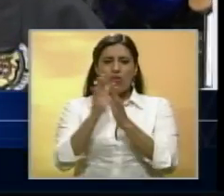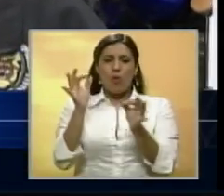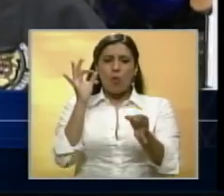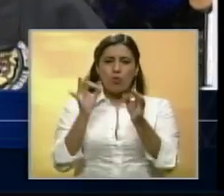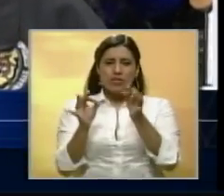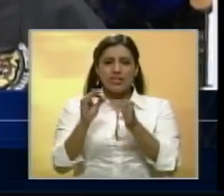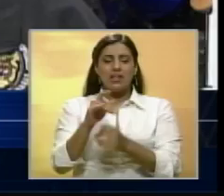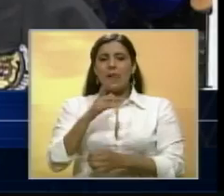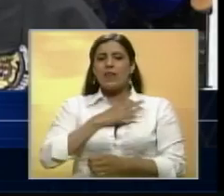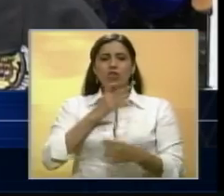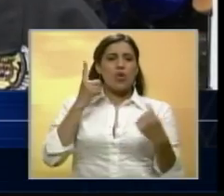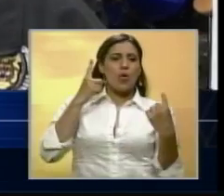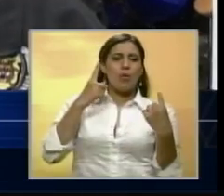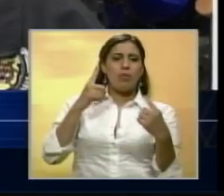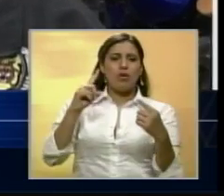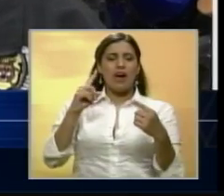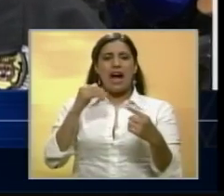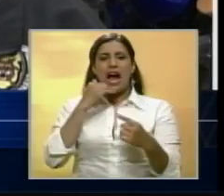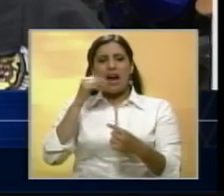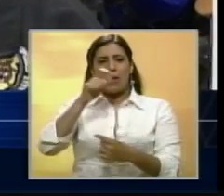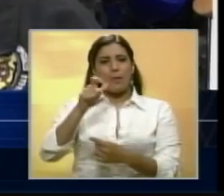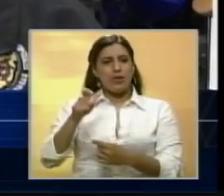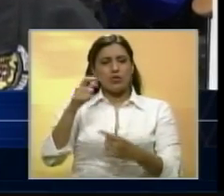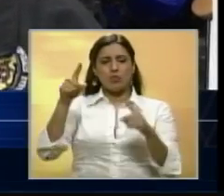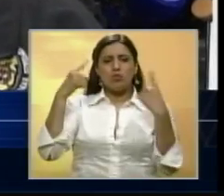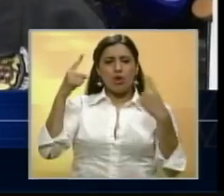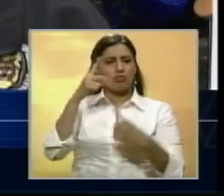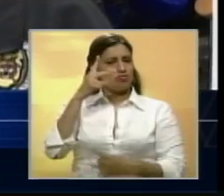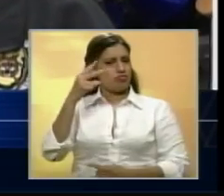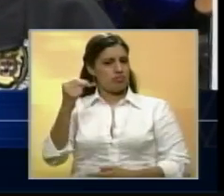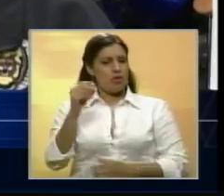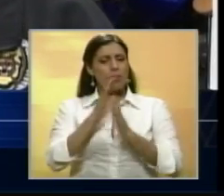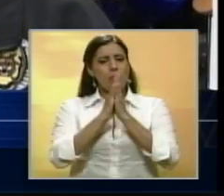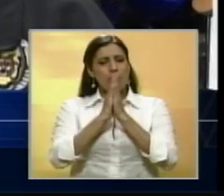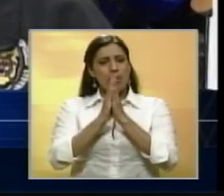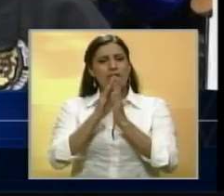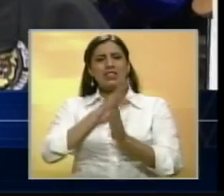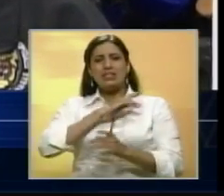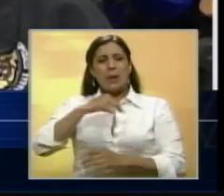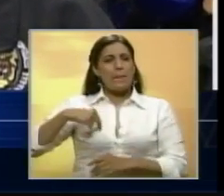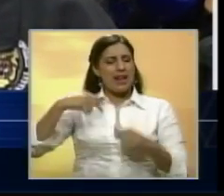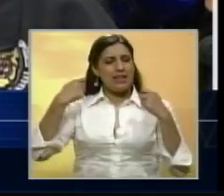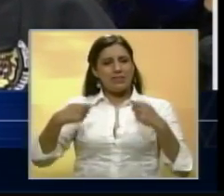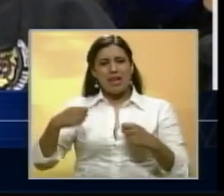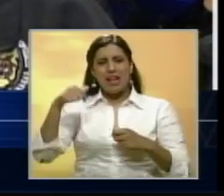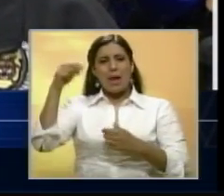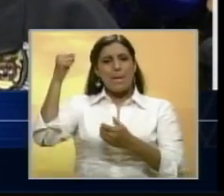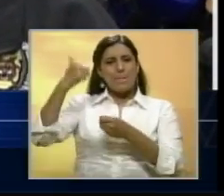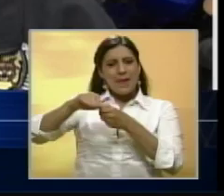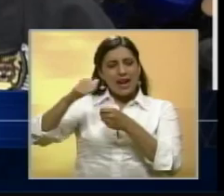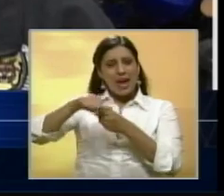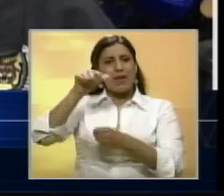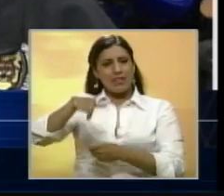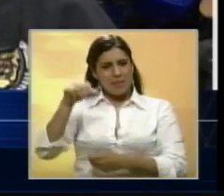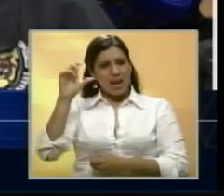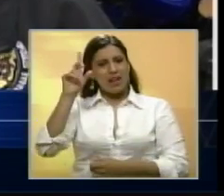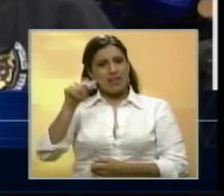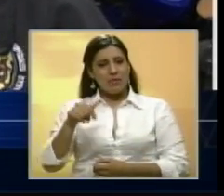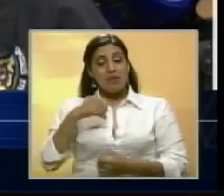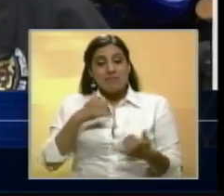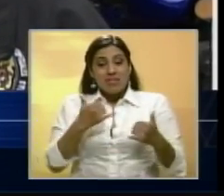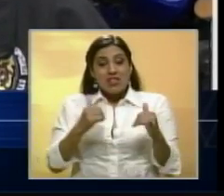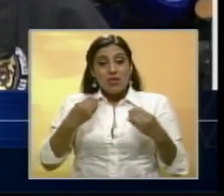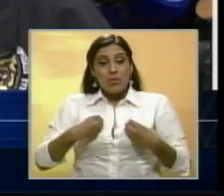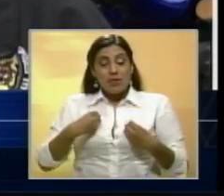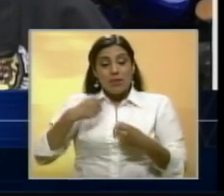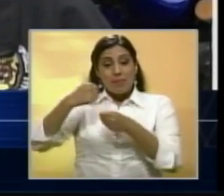favor que no me dejen en abandono. Esto es lo que está pasando. Estamos con una inseguridad grande, tanto en Maracaibo como aquí. Mi hijo